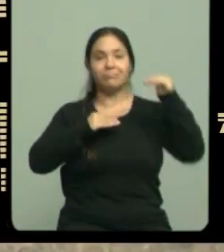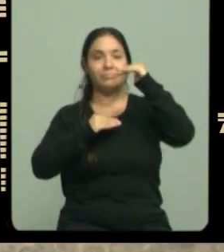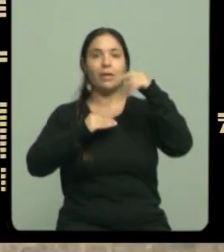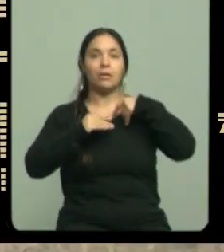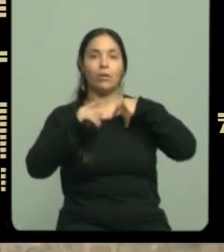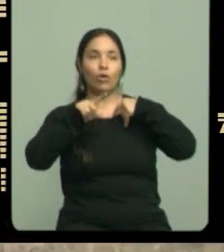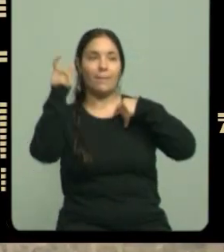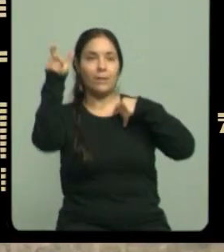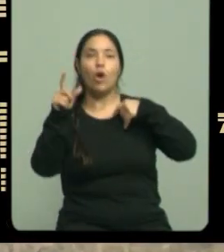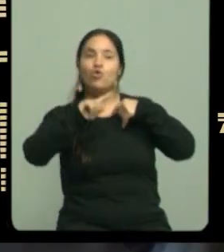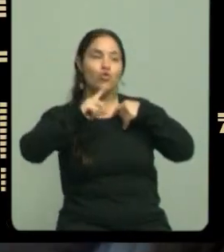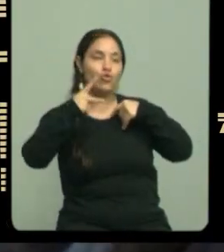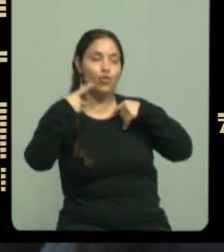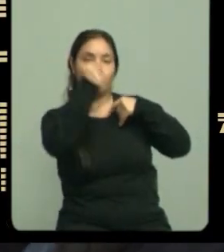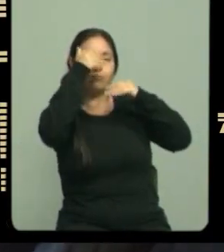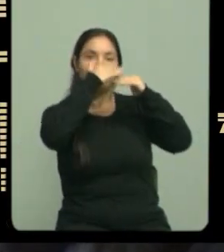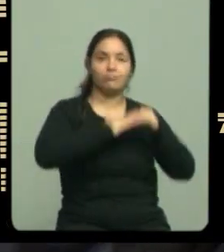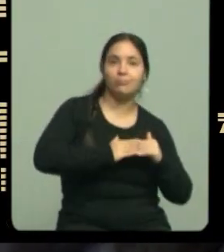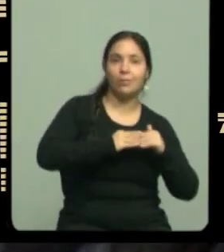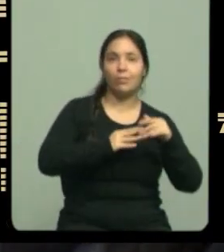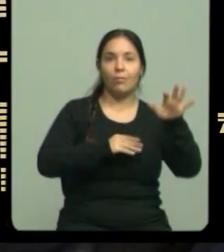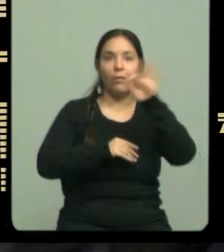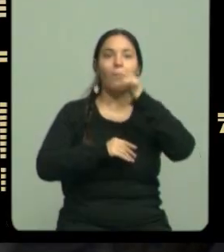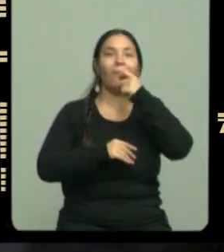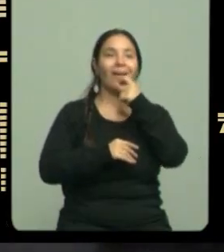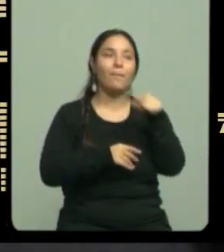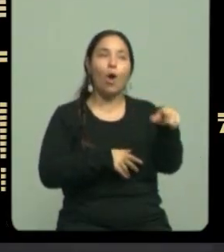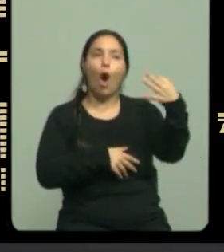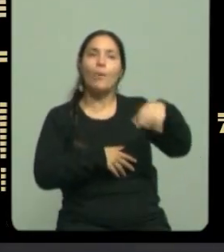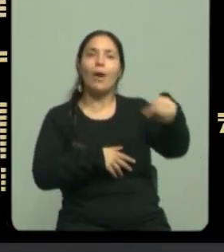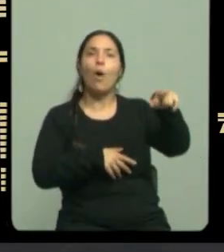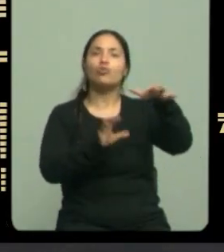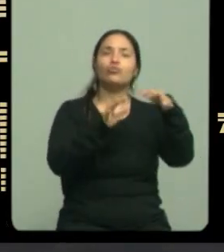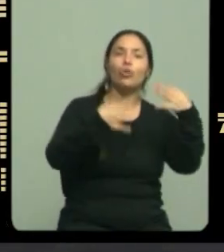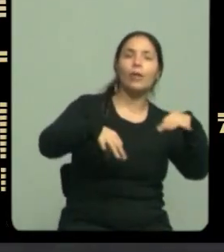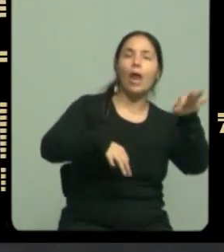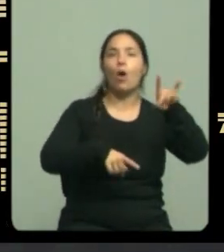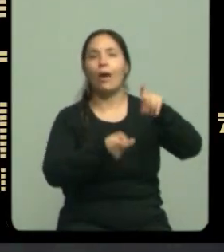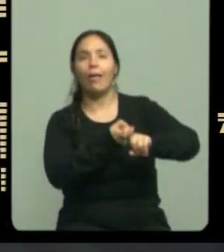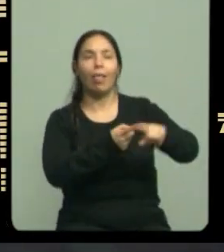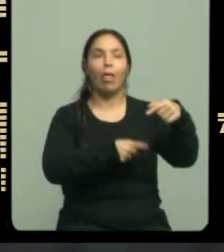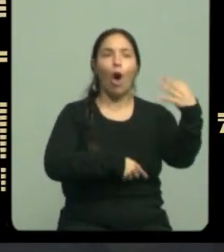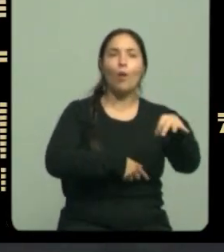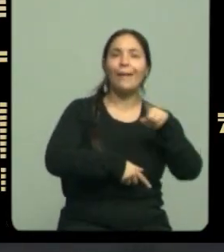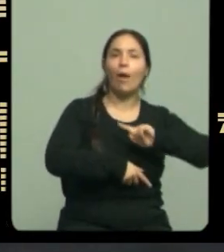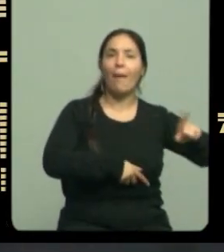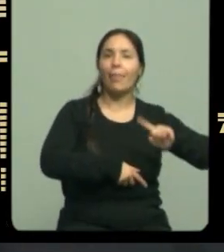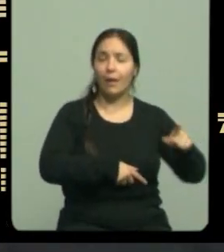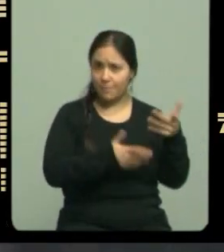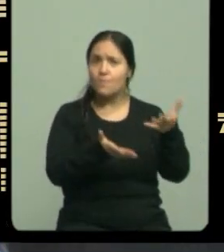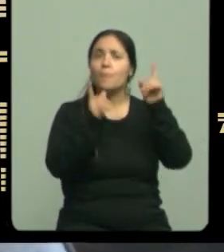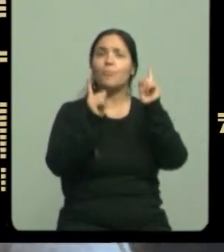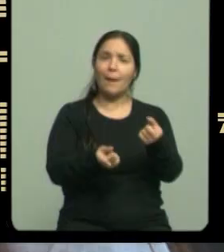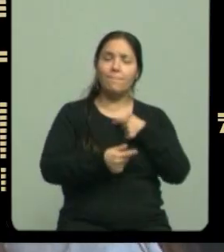se les exige, por ejemplo, determinado estado civil. Ahí podemos encontrar los ejemplos que mayor se manifiestan, como son